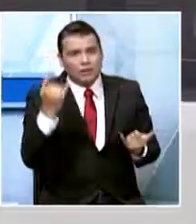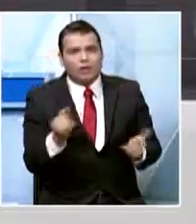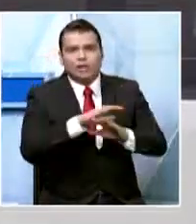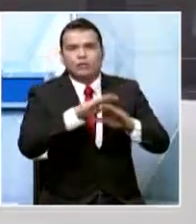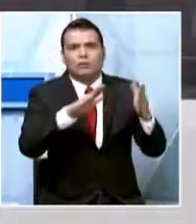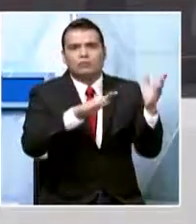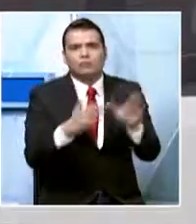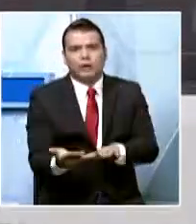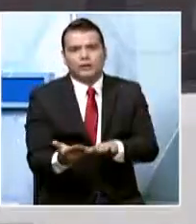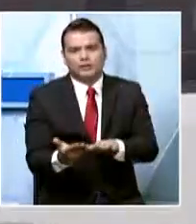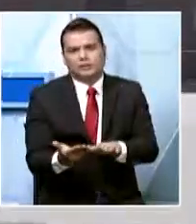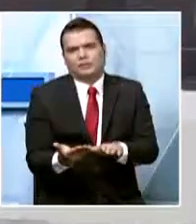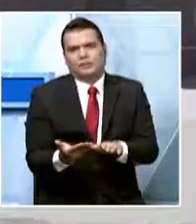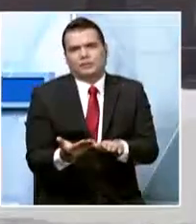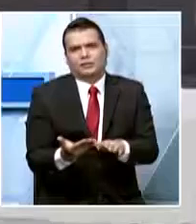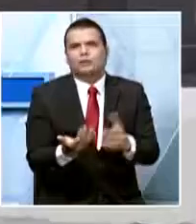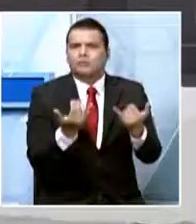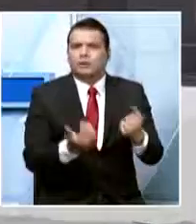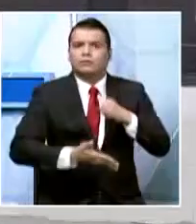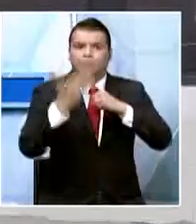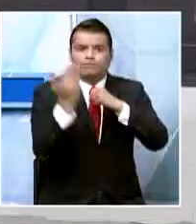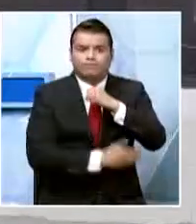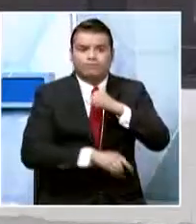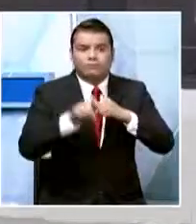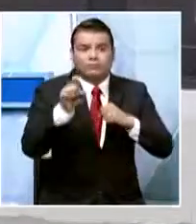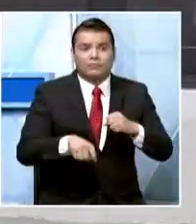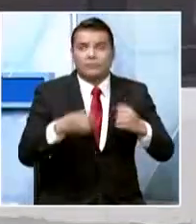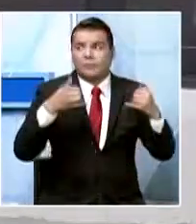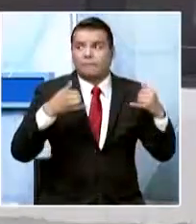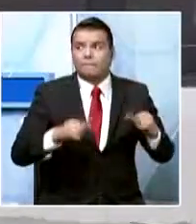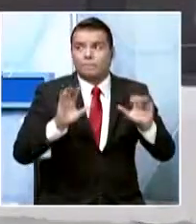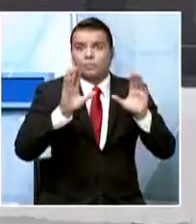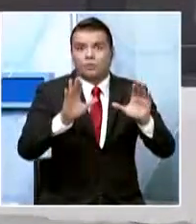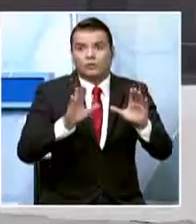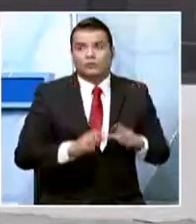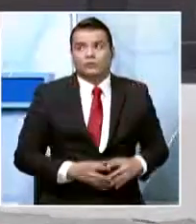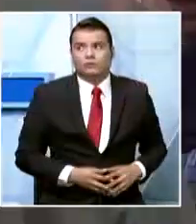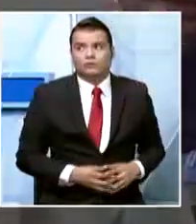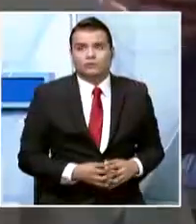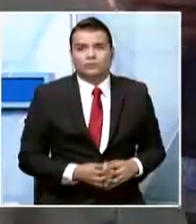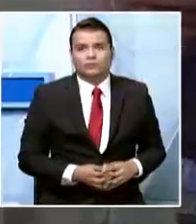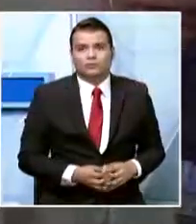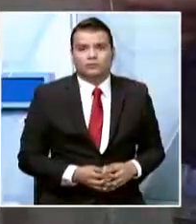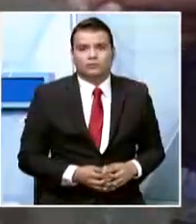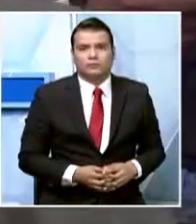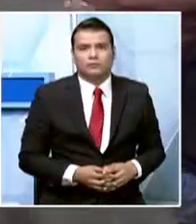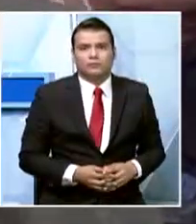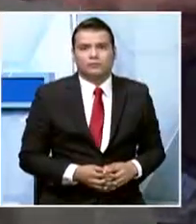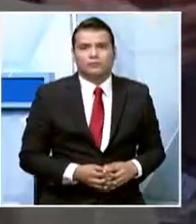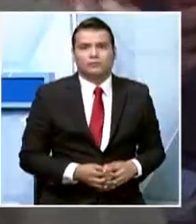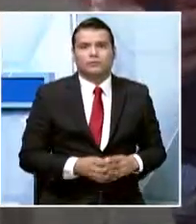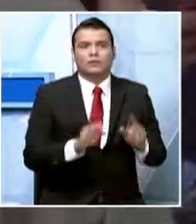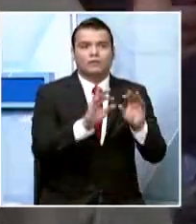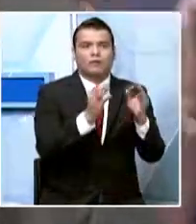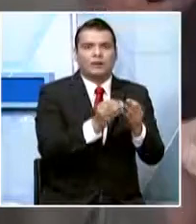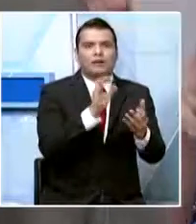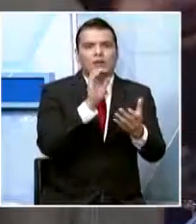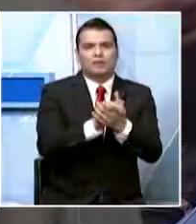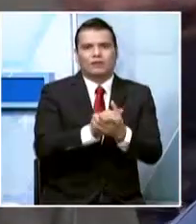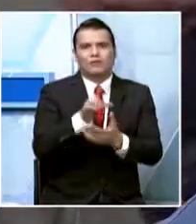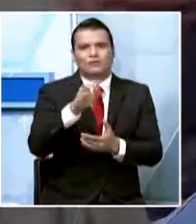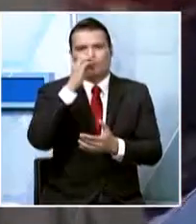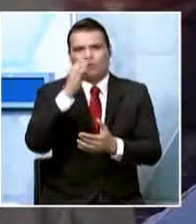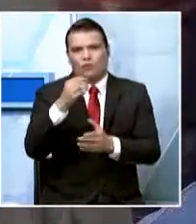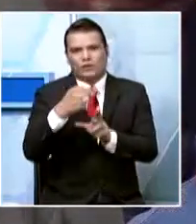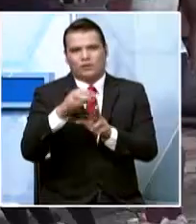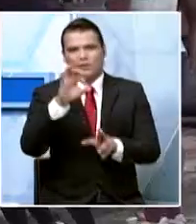sueño, que por favor necesitamos justicia, que nos ayuden, que la muerte de mi hermano no se puede quedar así. Los amigos y familiares de Santiago no